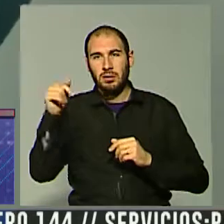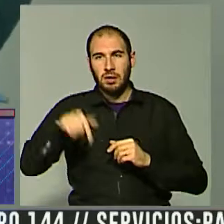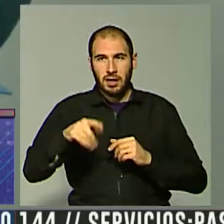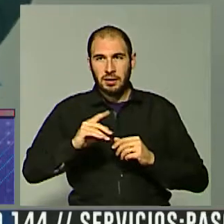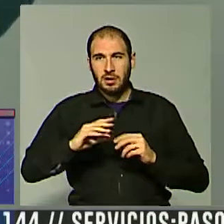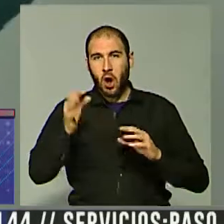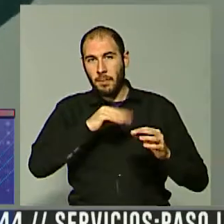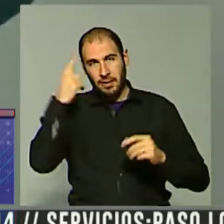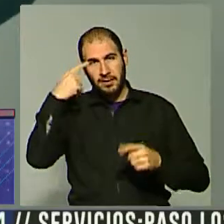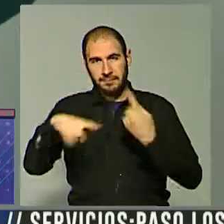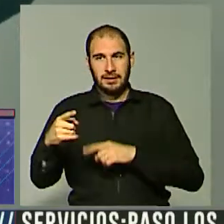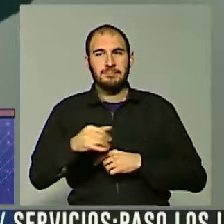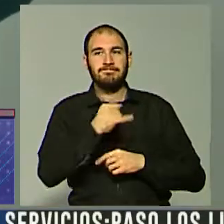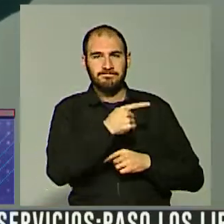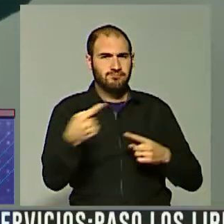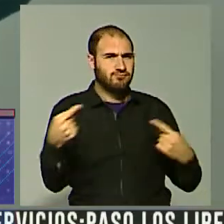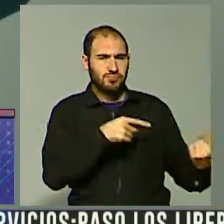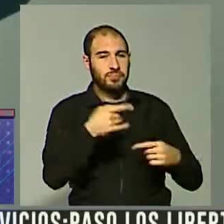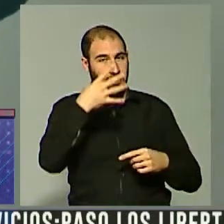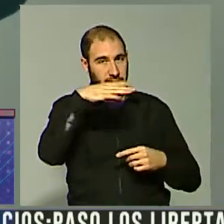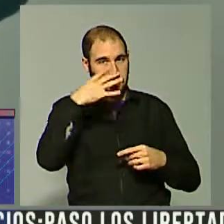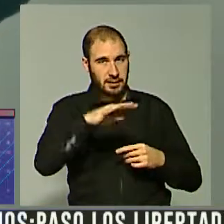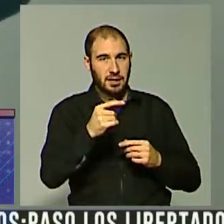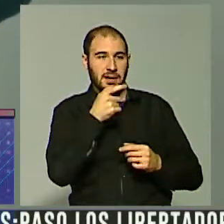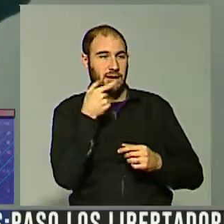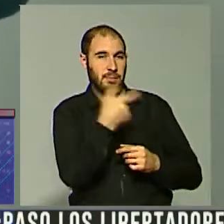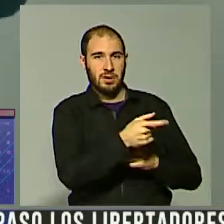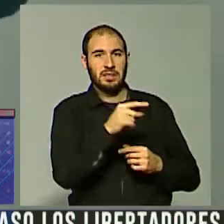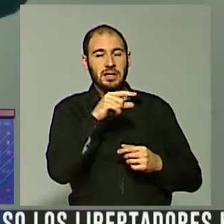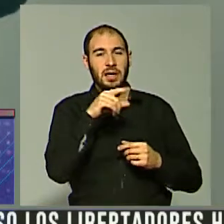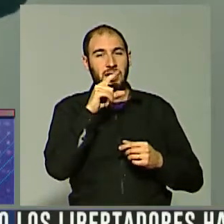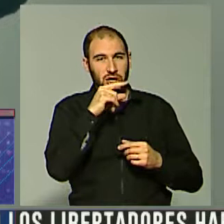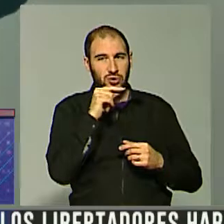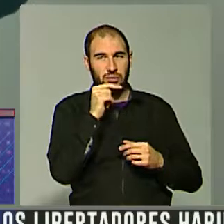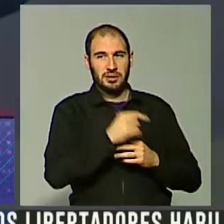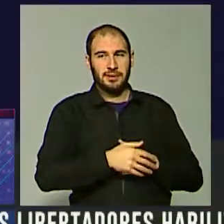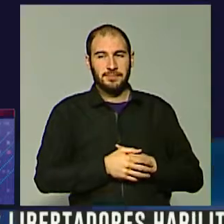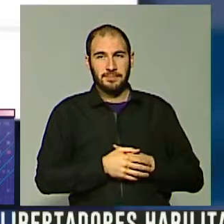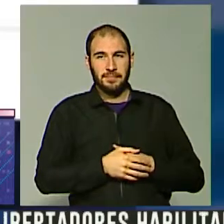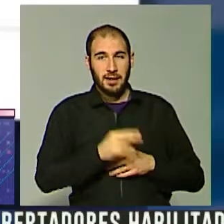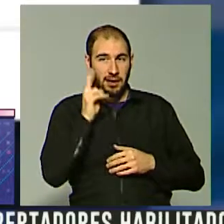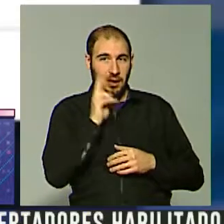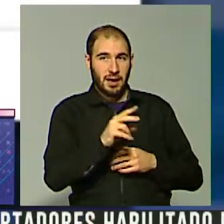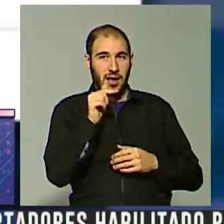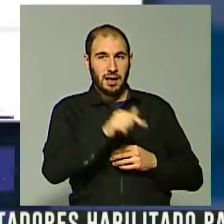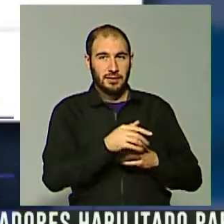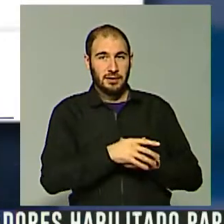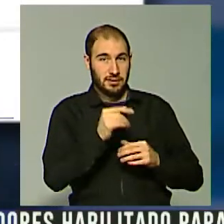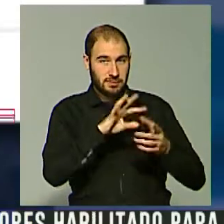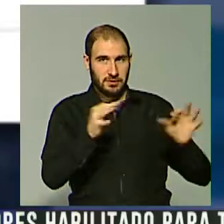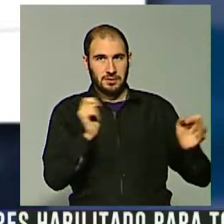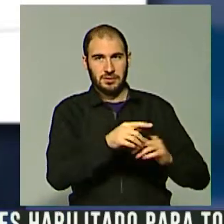distintas opiniones. Así, fue cruzado, porque Cristina Fernández le respondió a través de sus redes sociales y vamos a compartir con ustedes, dijo